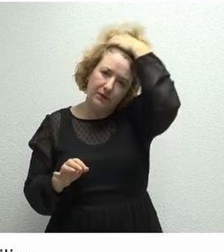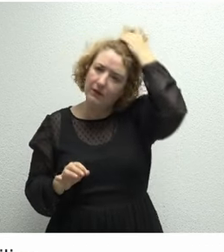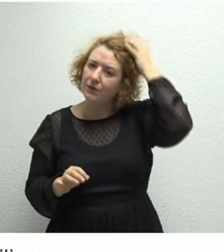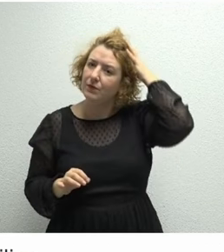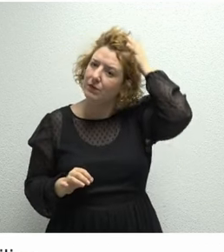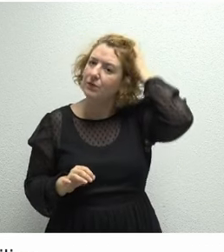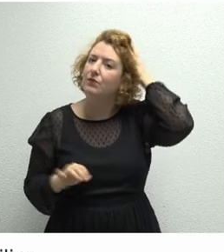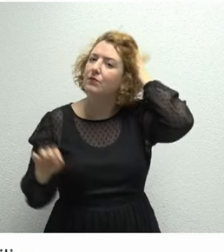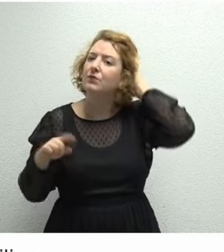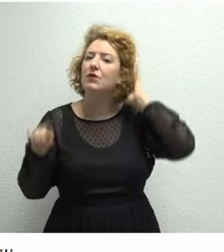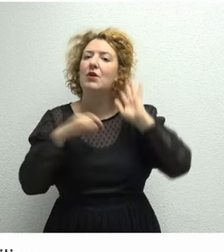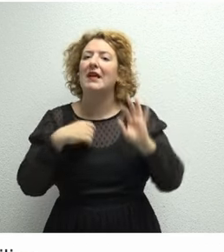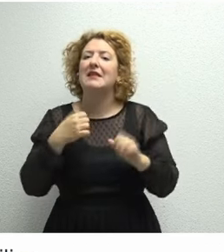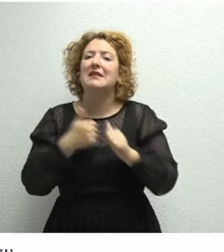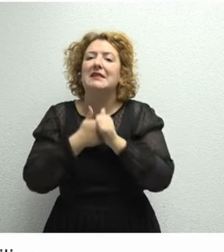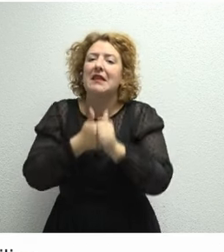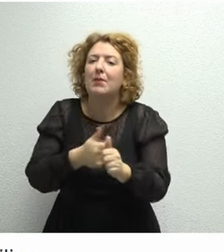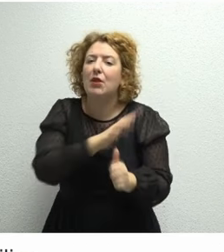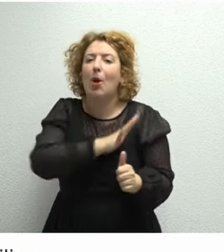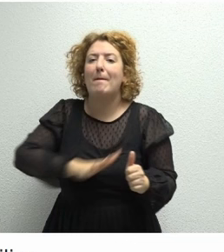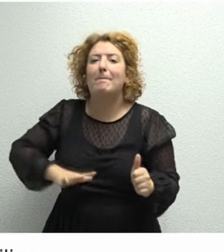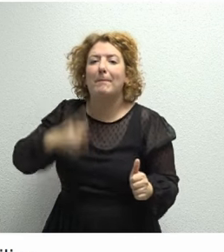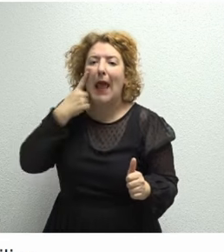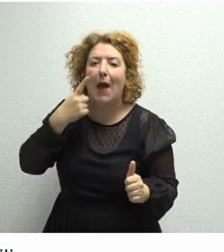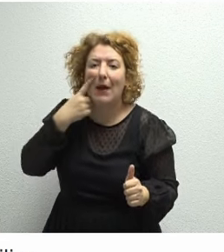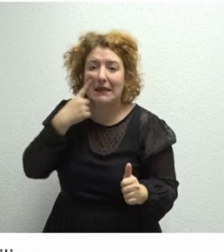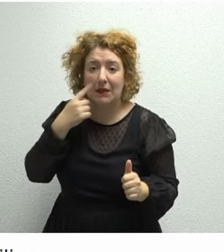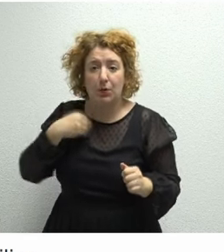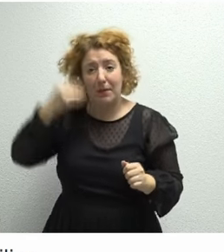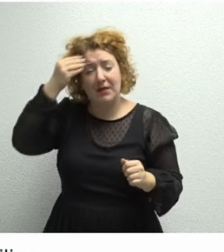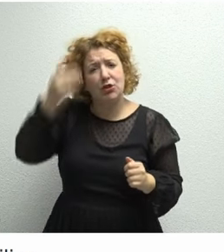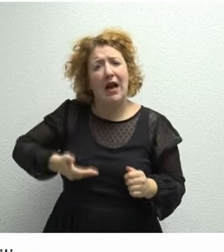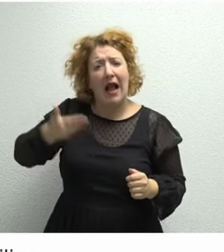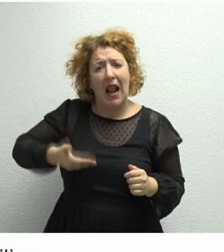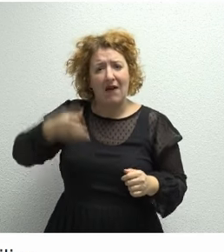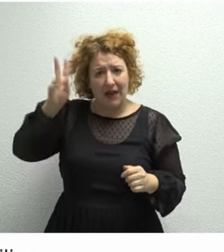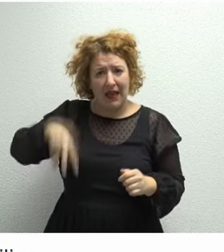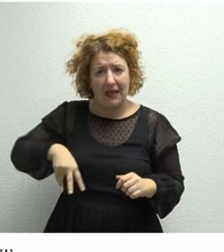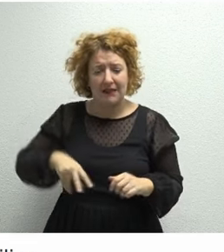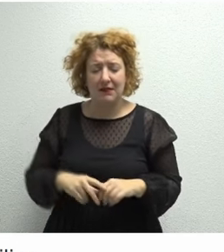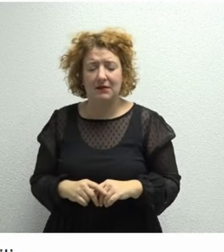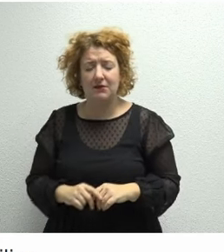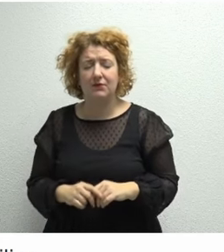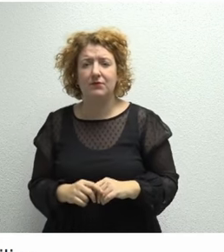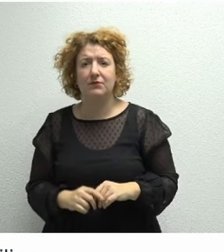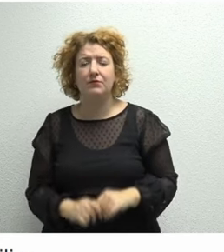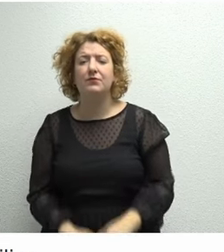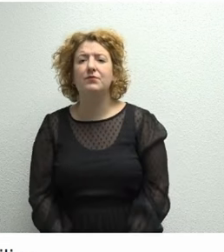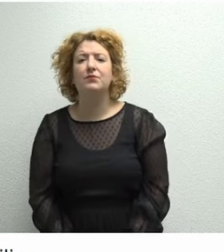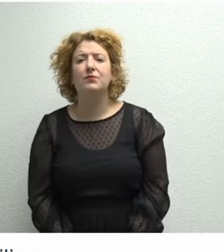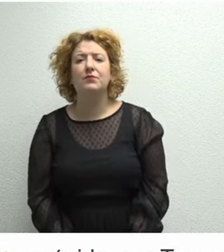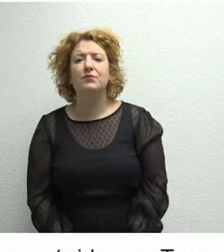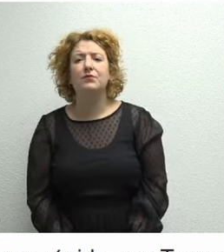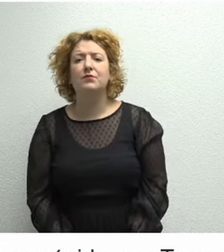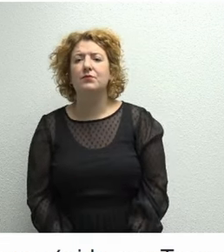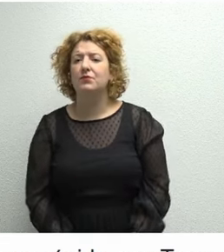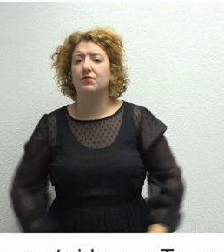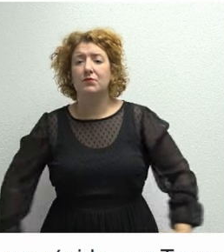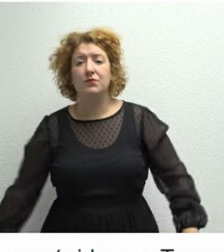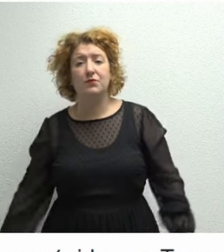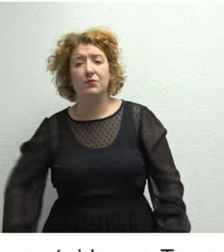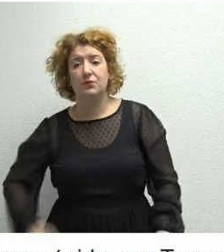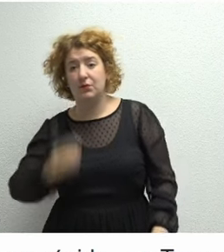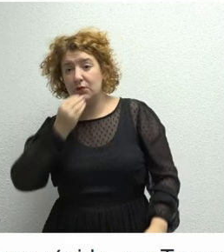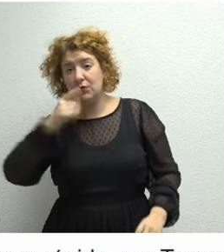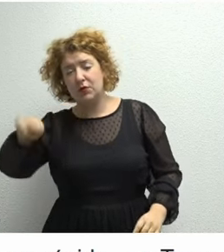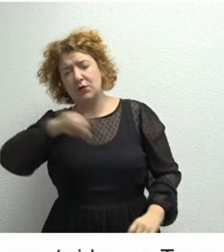seguimiento preventivo yo creo que esta es una de las claves es decir mm yo creo que esto muchas veces no se no